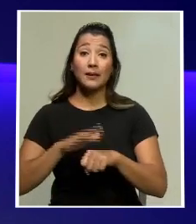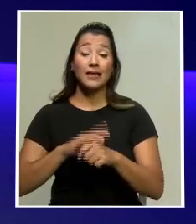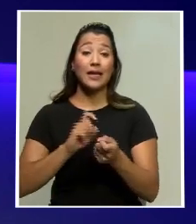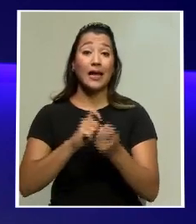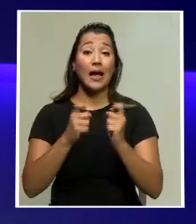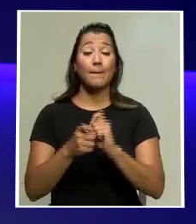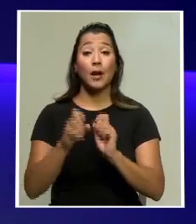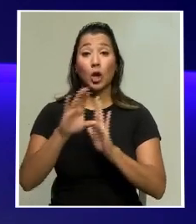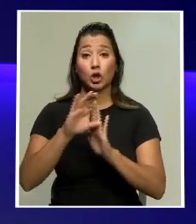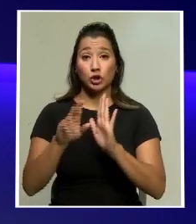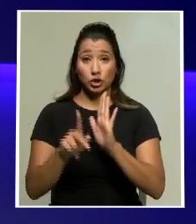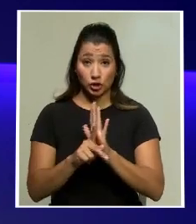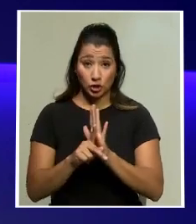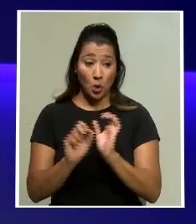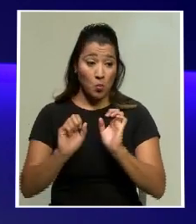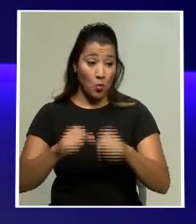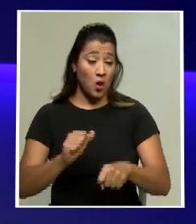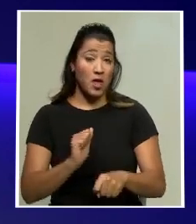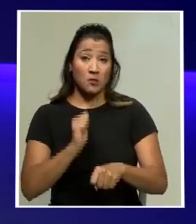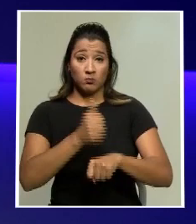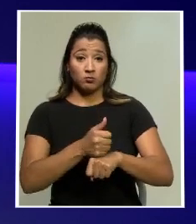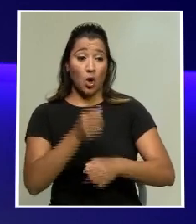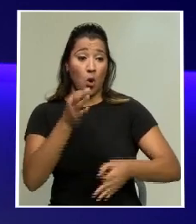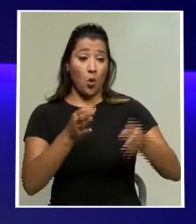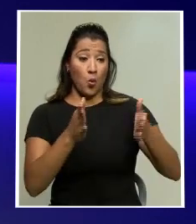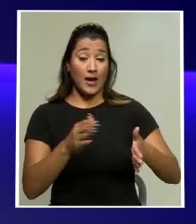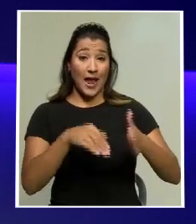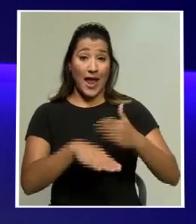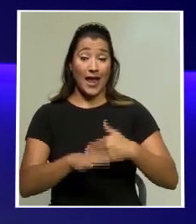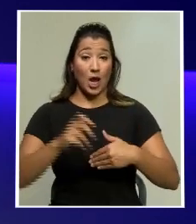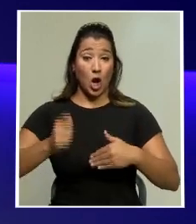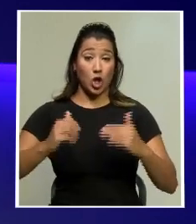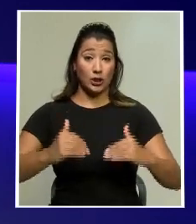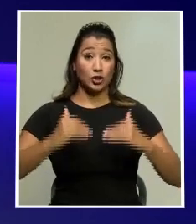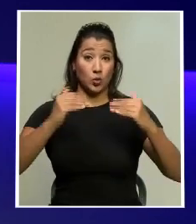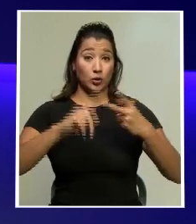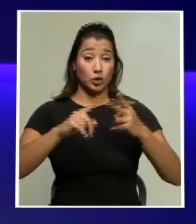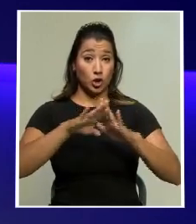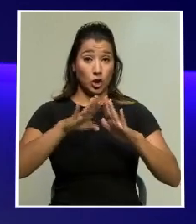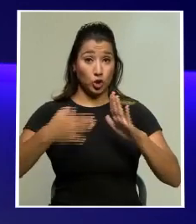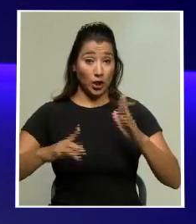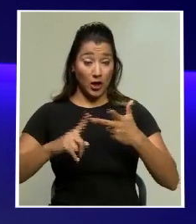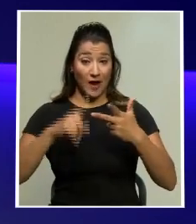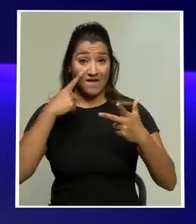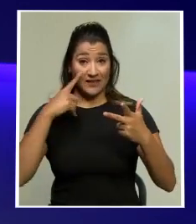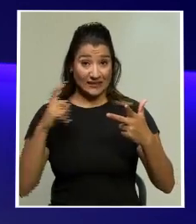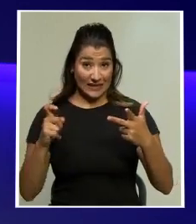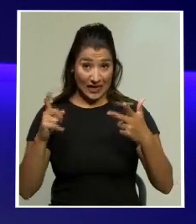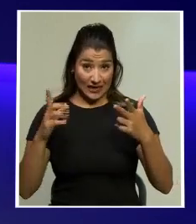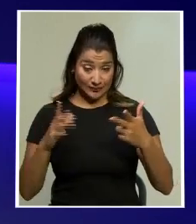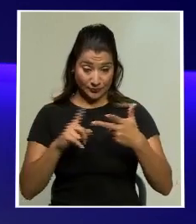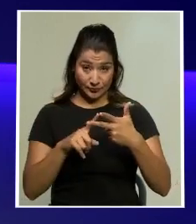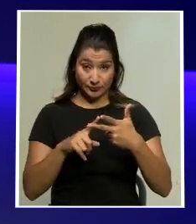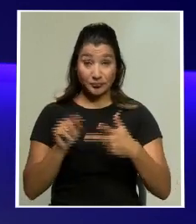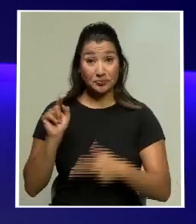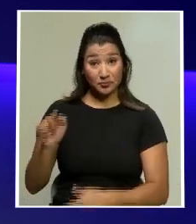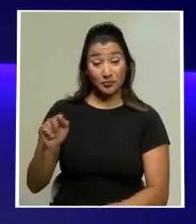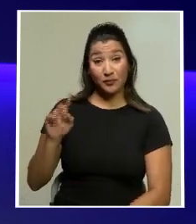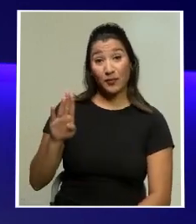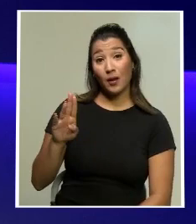Constitución, colocar jueces en la Corte Suprema y en la Contraloría y en la Fiscalía. Bukele